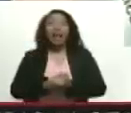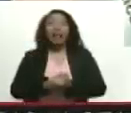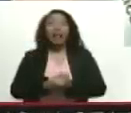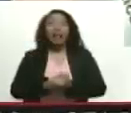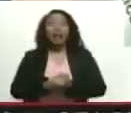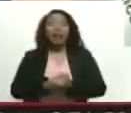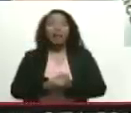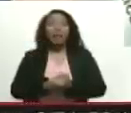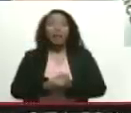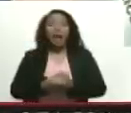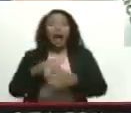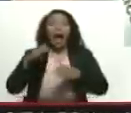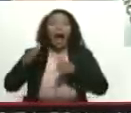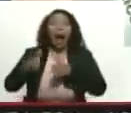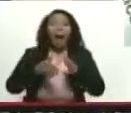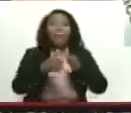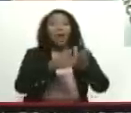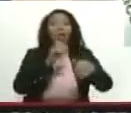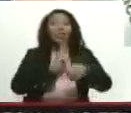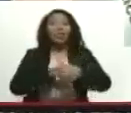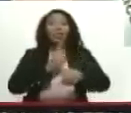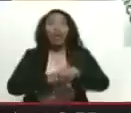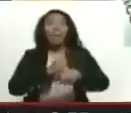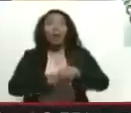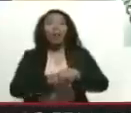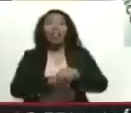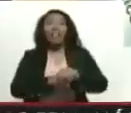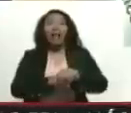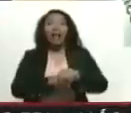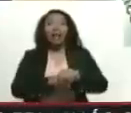Allanamientos de todos los periódicos hoy por haber en este país.